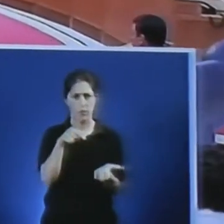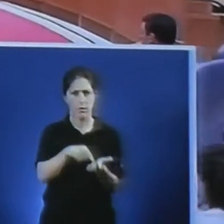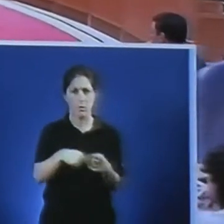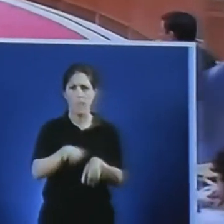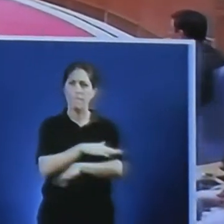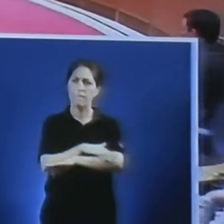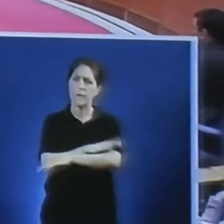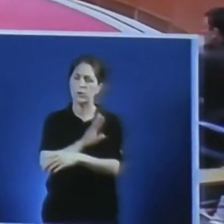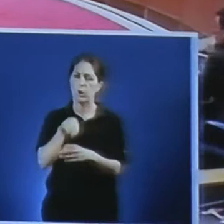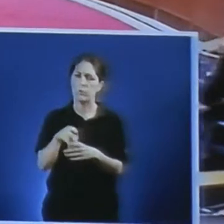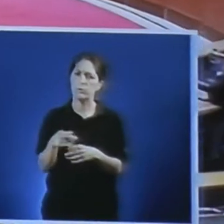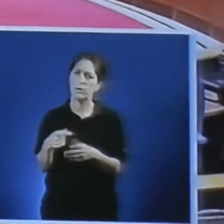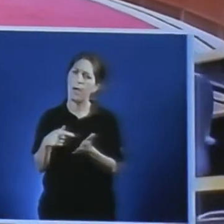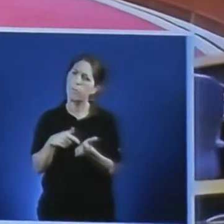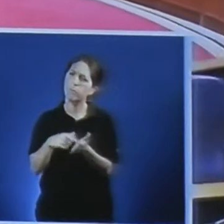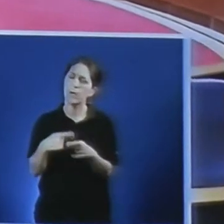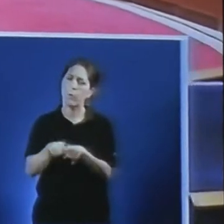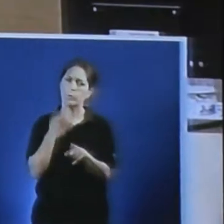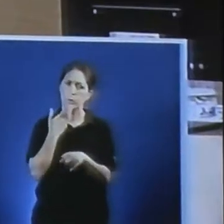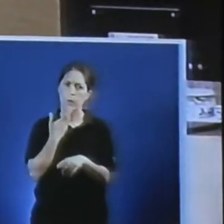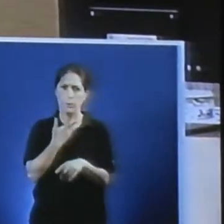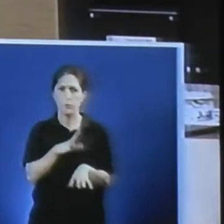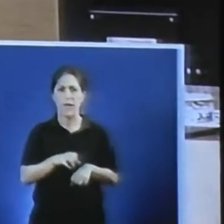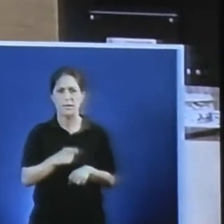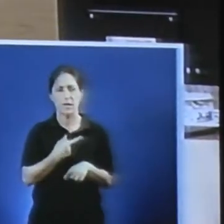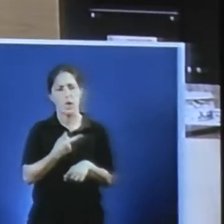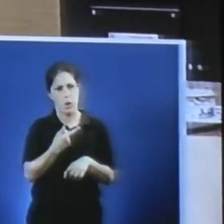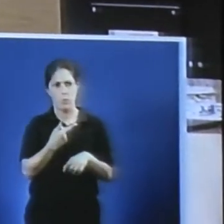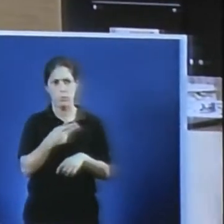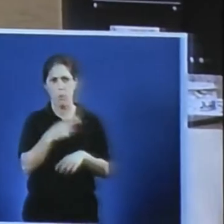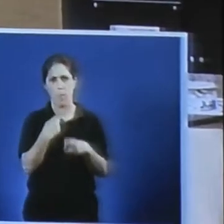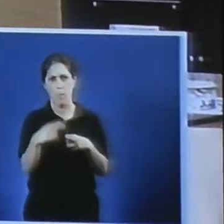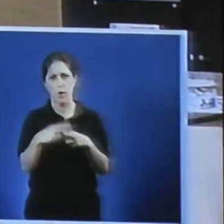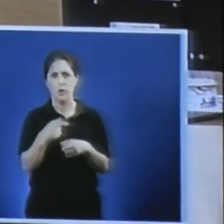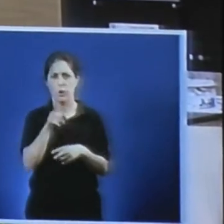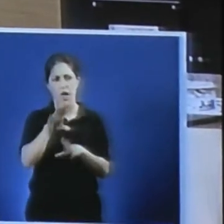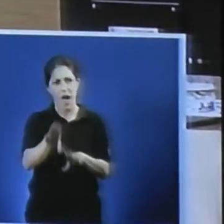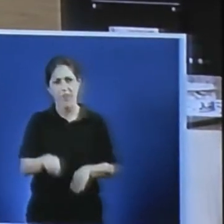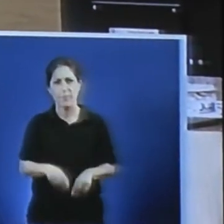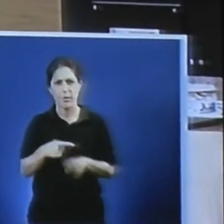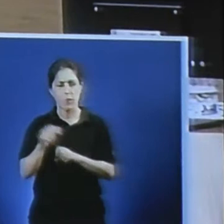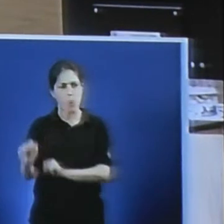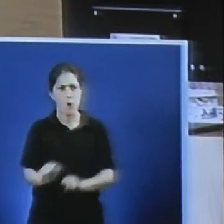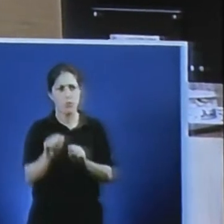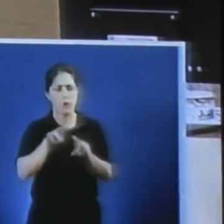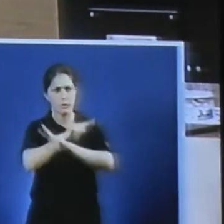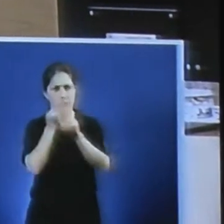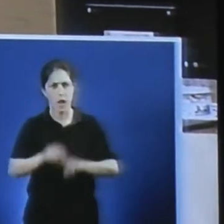de interior a reconsiderar la petición de asilo político de grasa naval ya aceptar la petición de protección